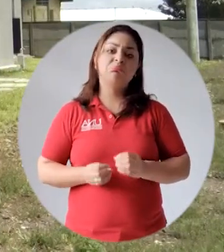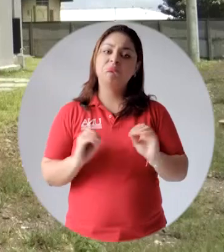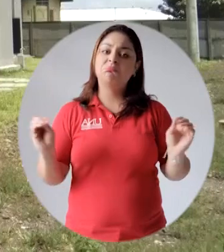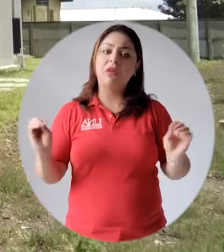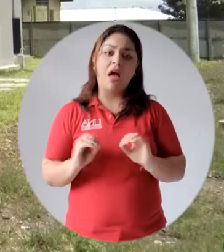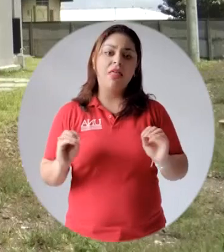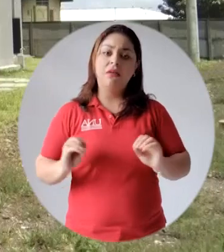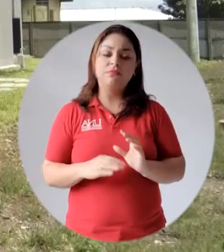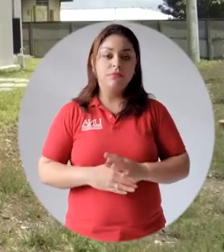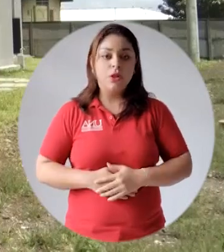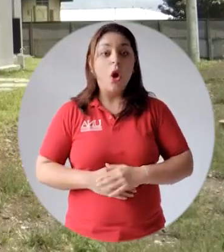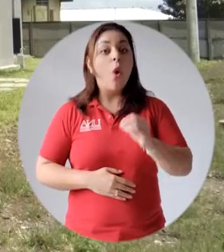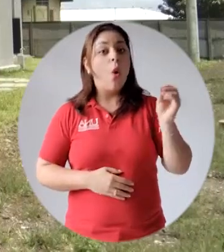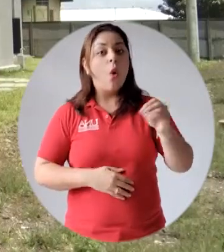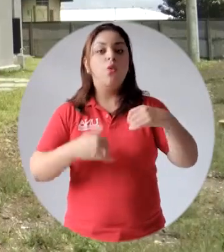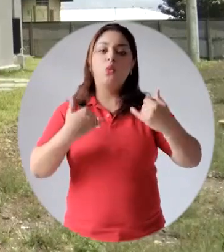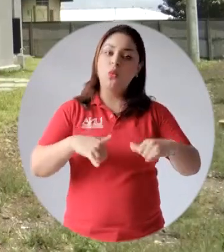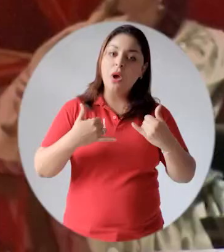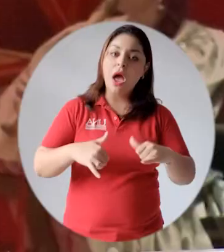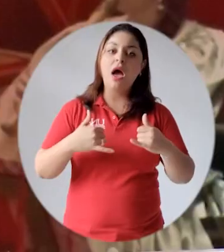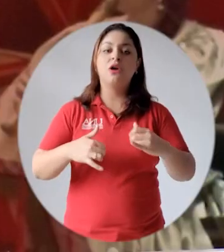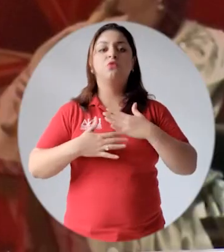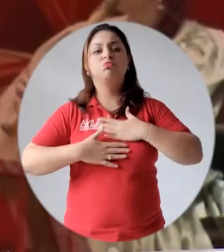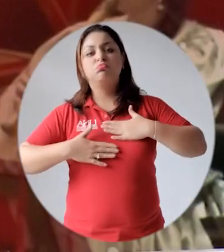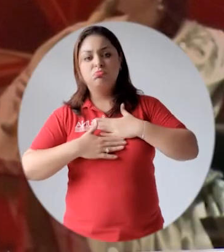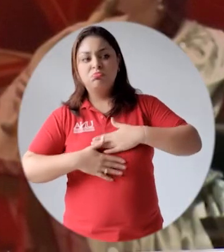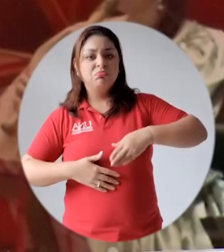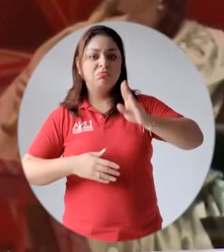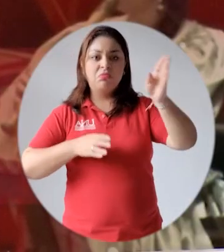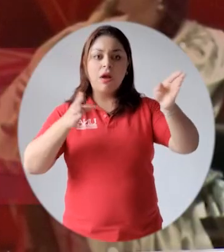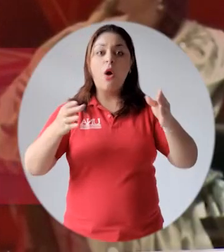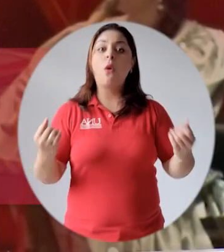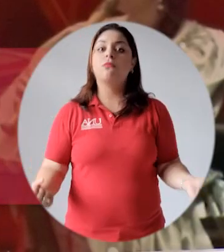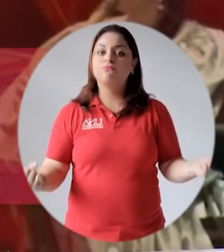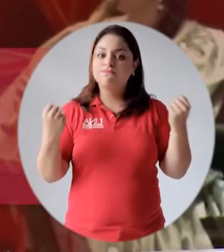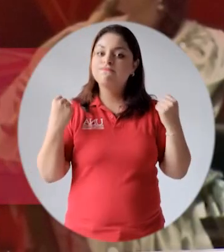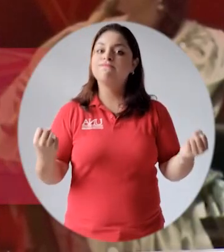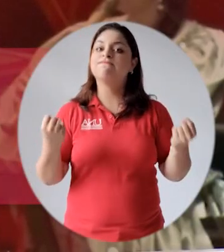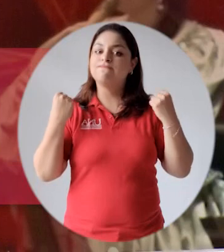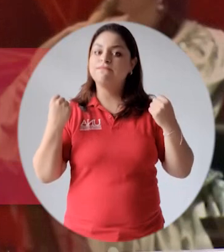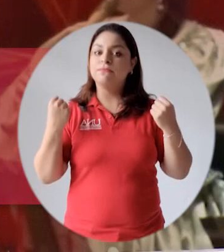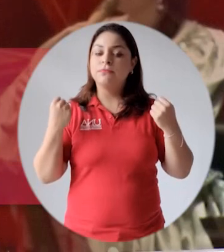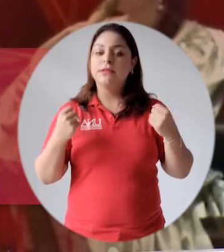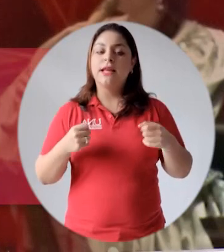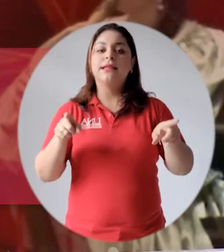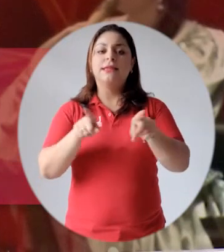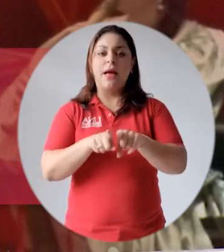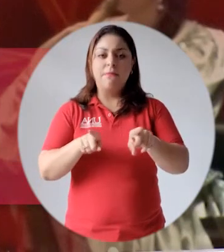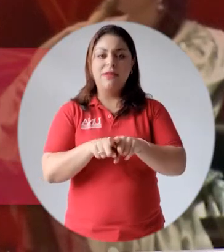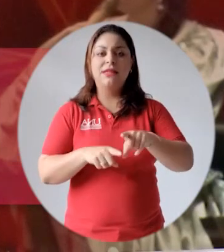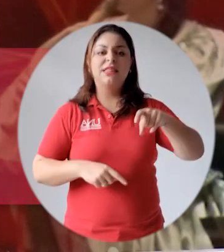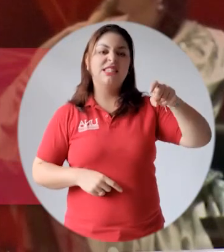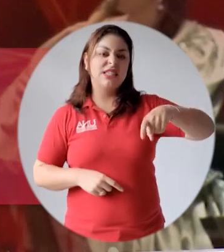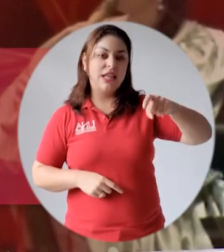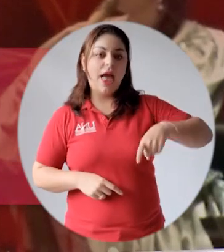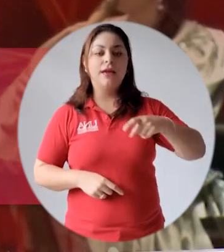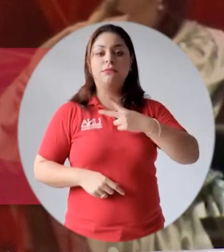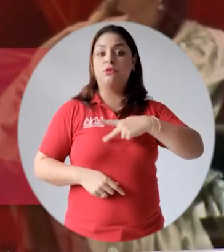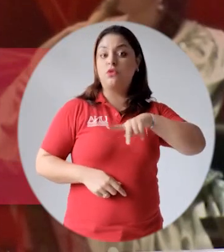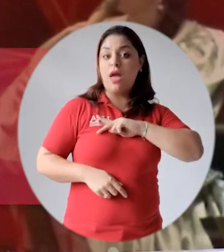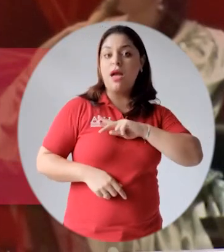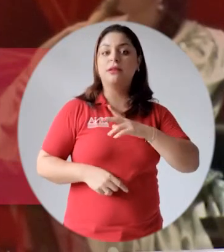de tiempo libre en este cuestionario. ¿Y cómo están compuestas esas actividades de tiempo libre? Bueno, ¿cuáles esas actividades que estamos utilizando al uso masivo de